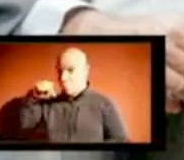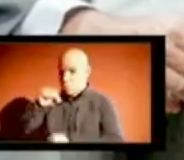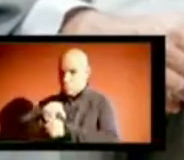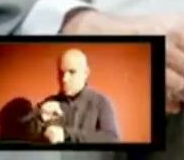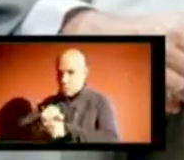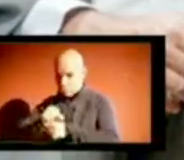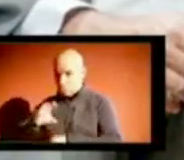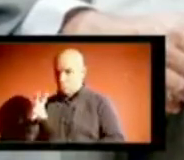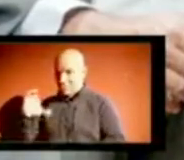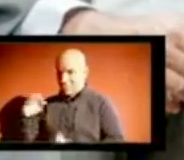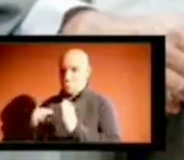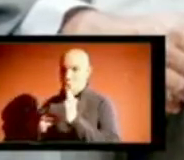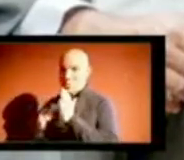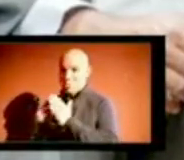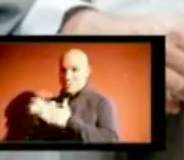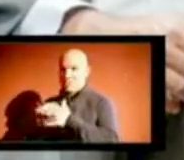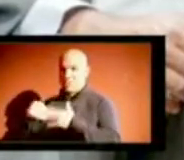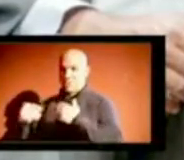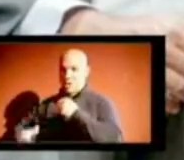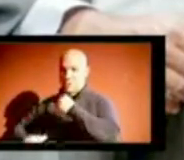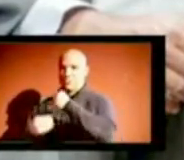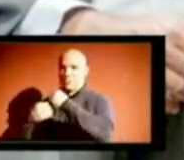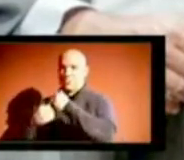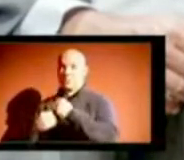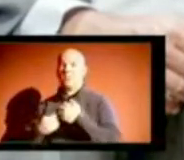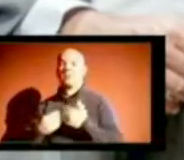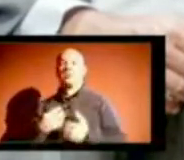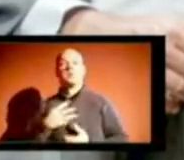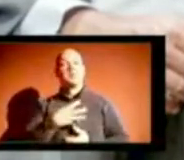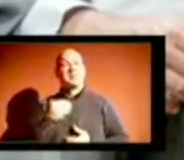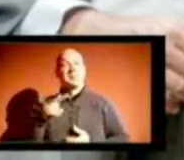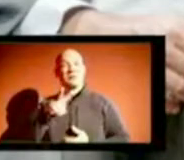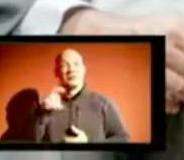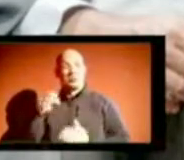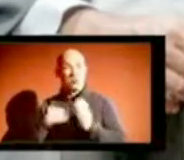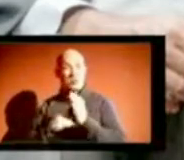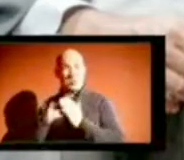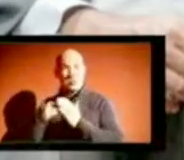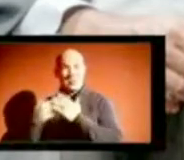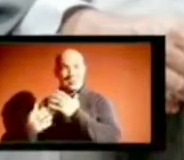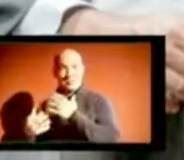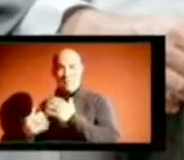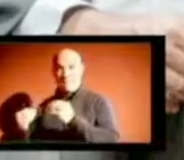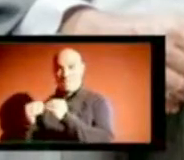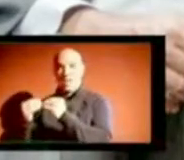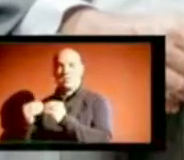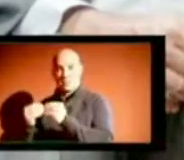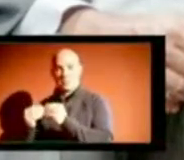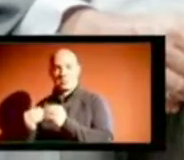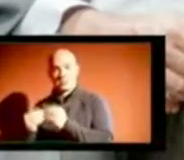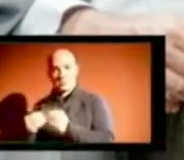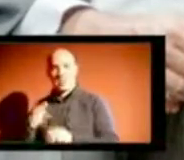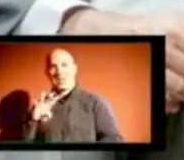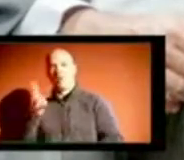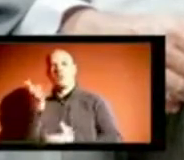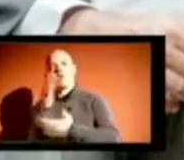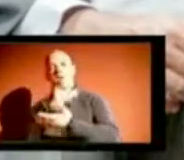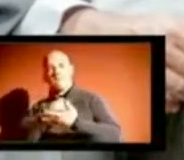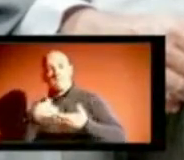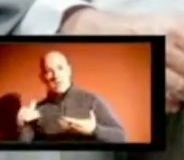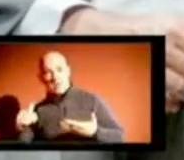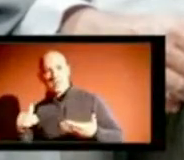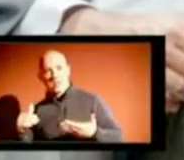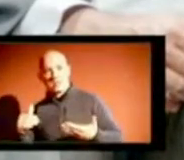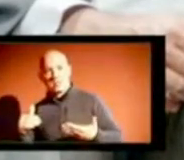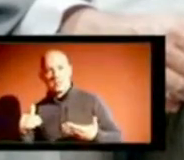ser $600 millones adicionales, y unos $200 millones adicionales sobre la cuarta fase